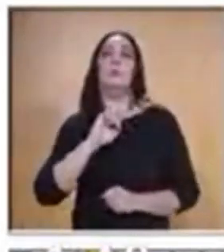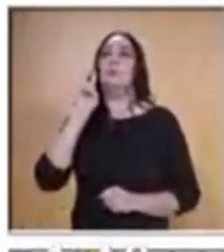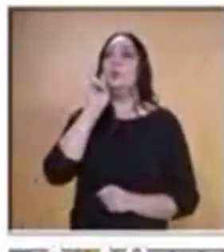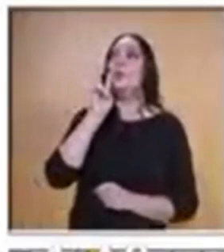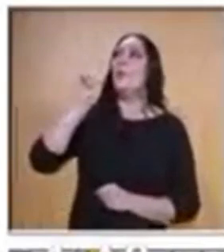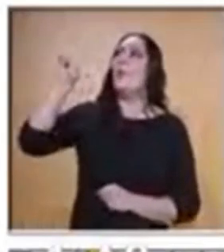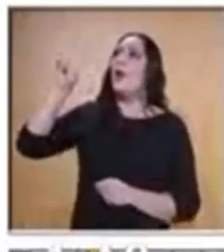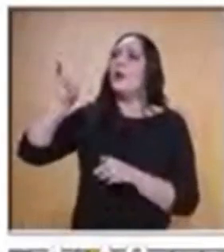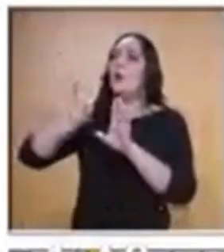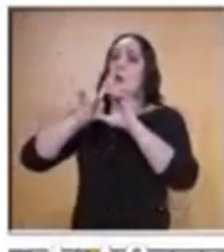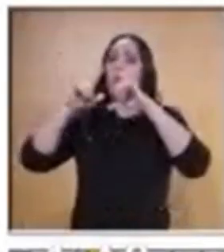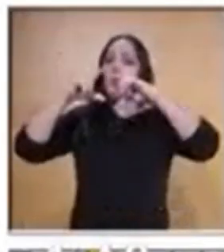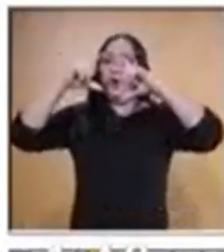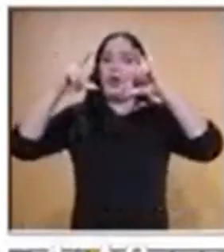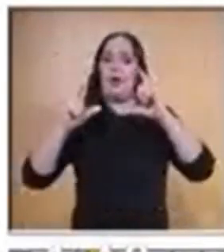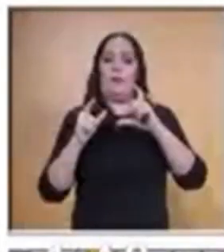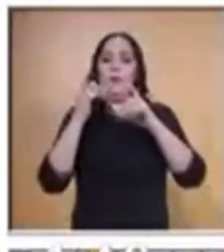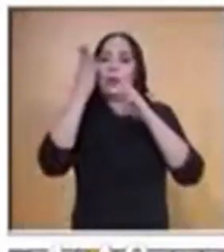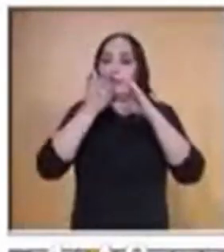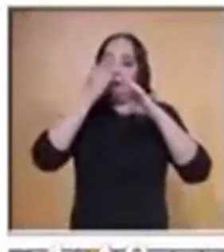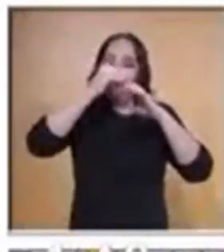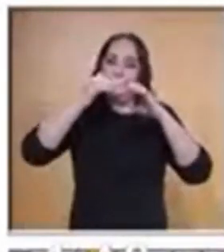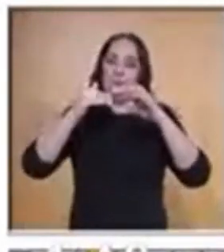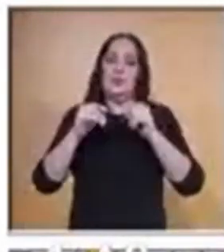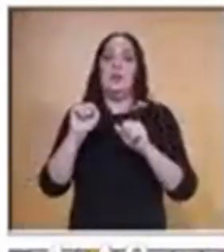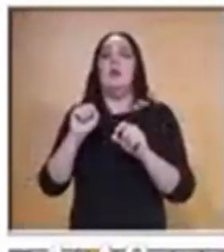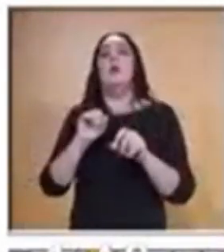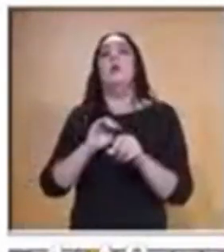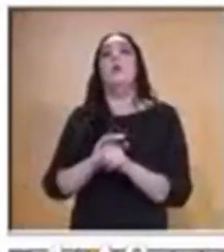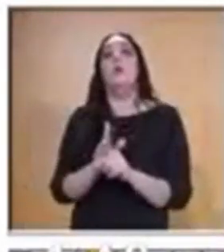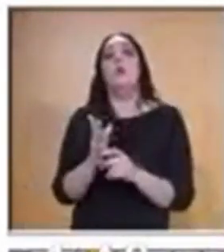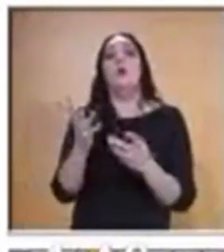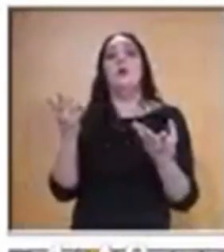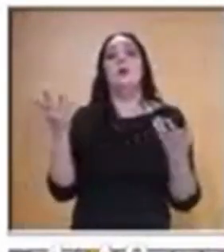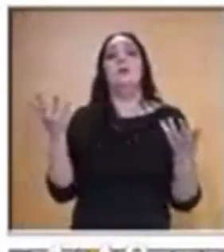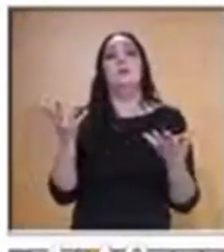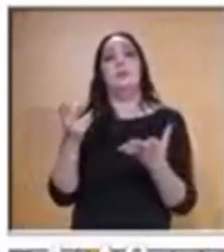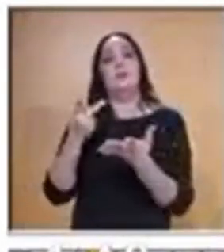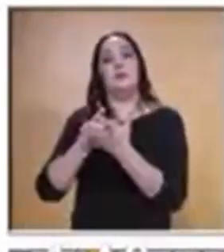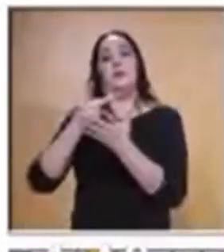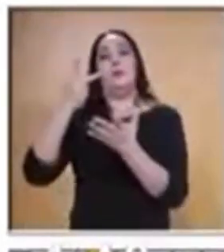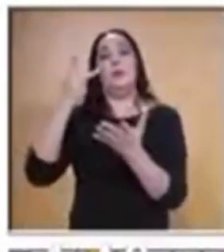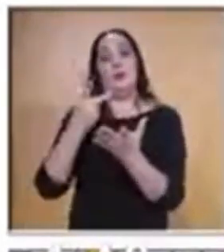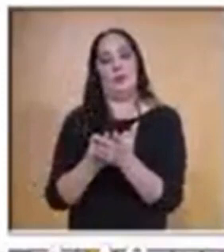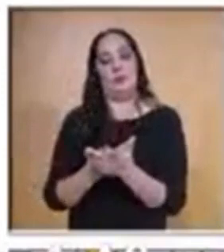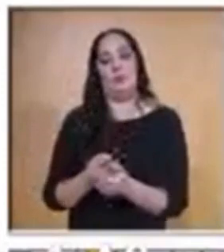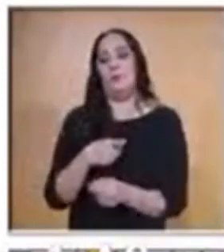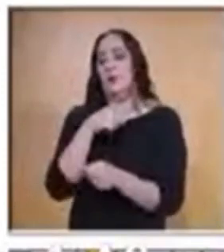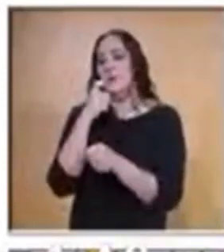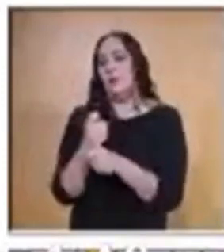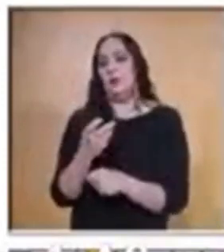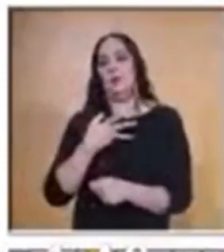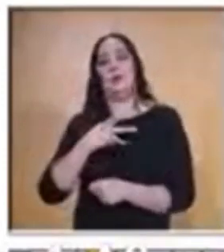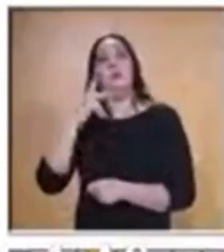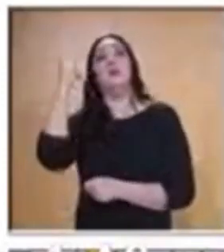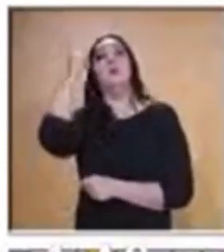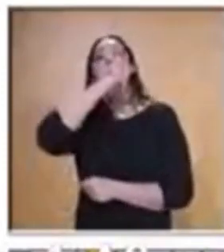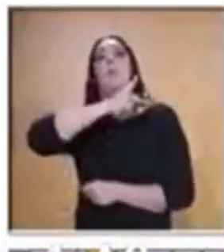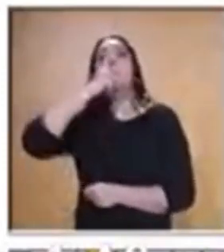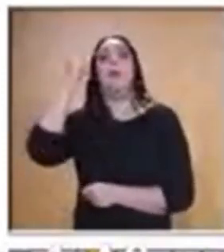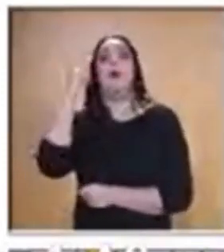una gráfica de pastel de la producción de plata. Como primer productor tenemos a Perú con un